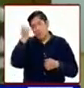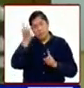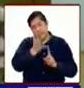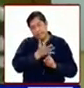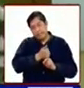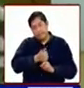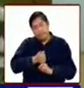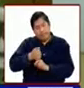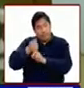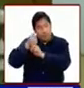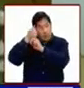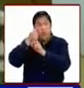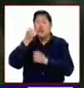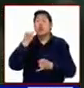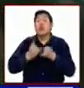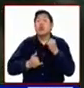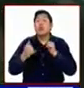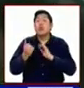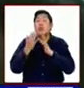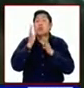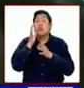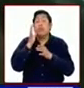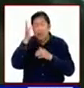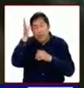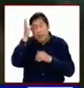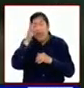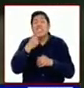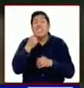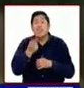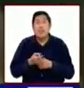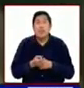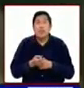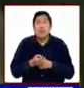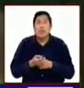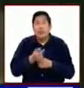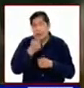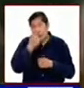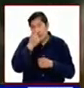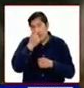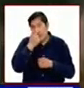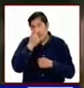llevárselo. La última vez que pudiste conversar con tu padre, ¿qué te dijo?